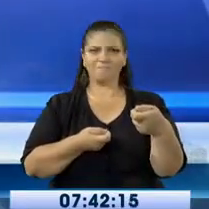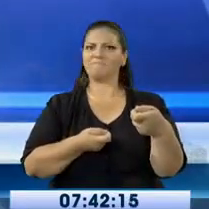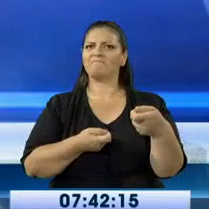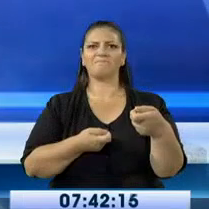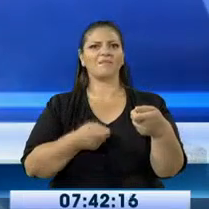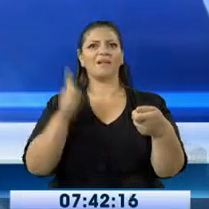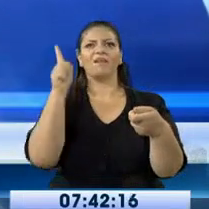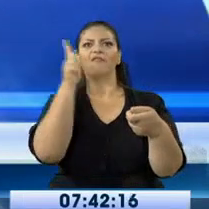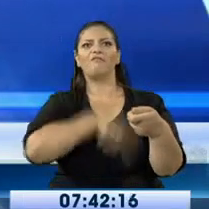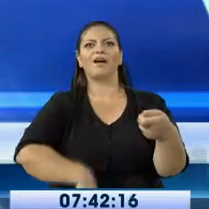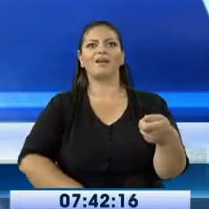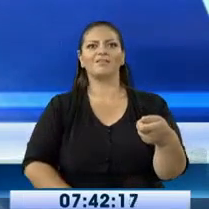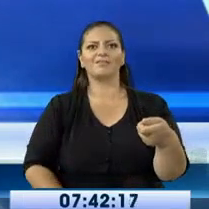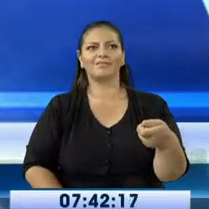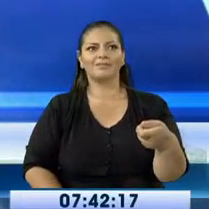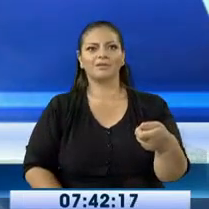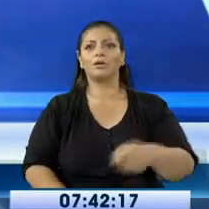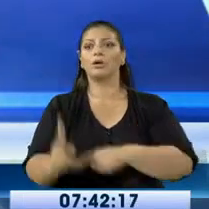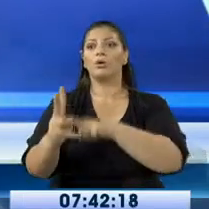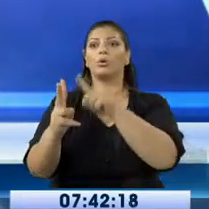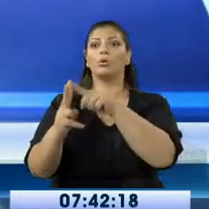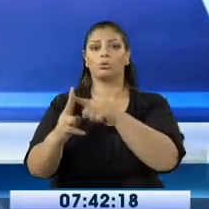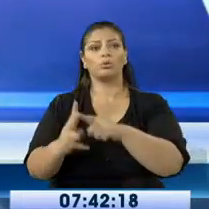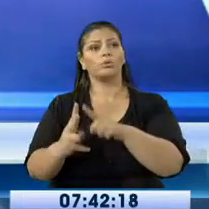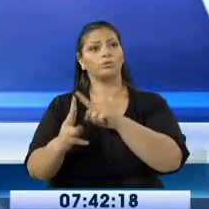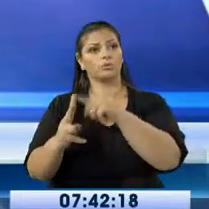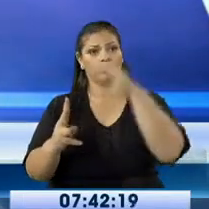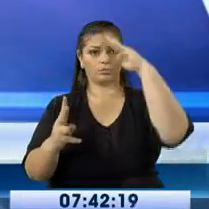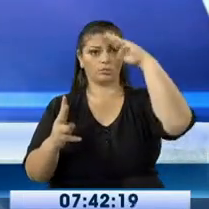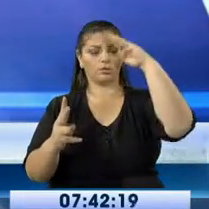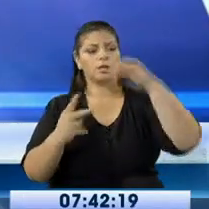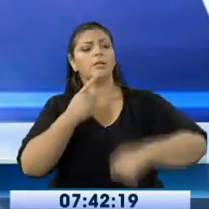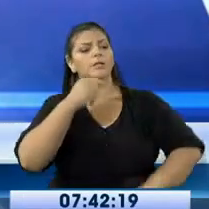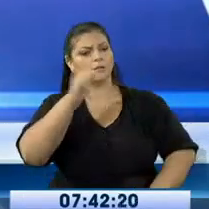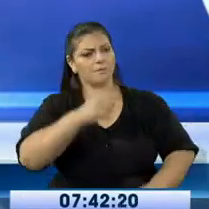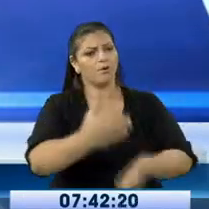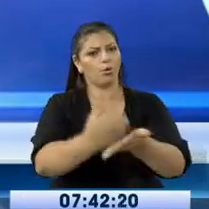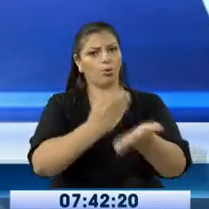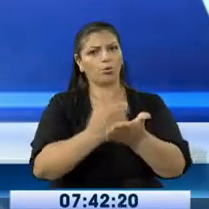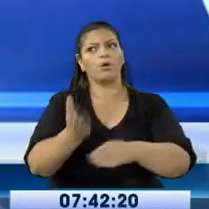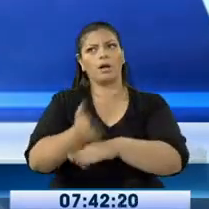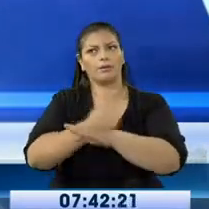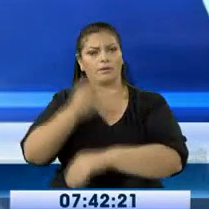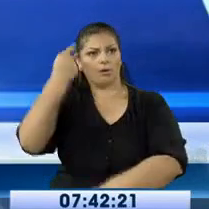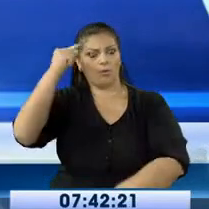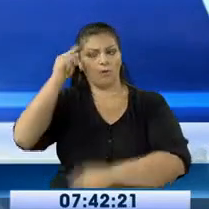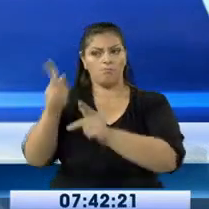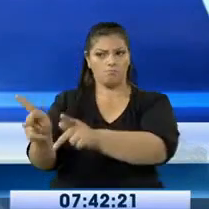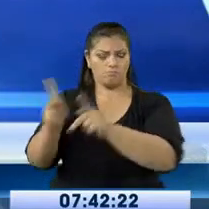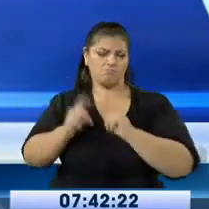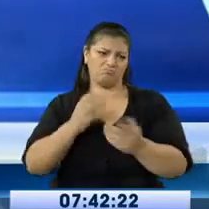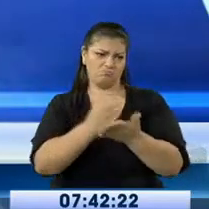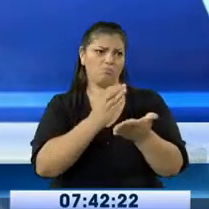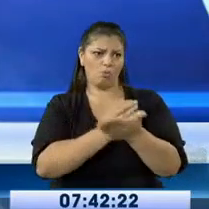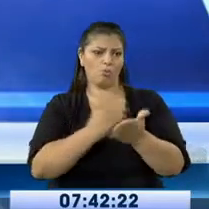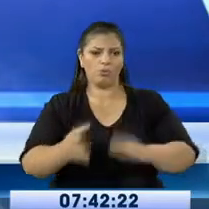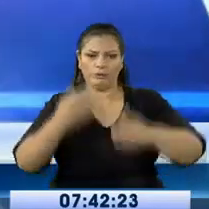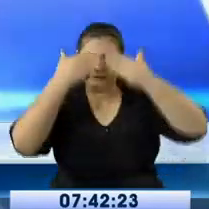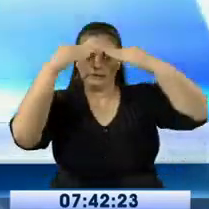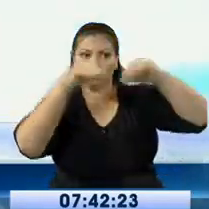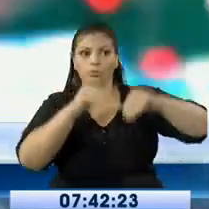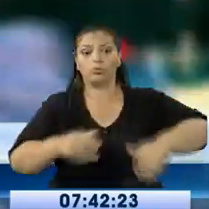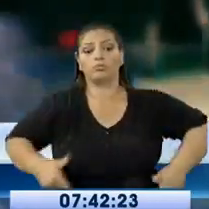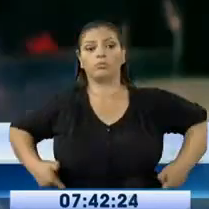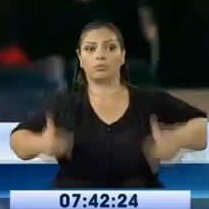del gobierno, cosa que no es cierto. Han hecho supuestos diplomas o certificados falsificando inclusive firmas,